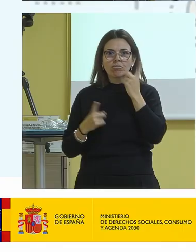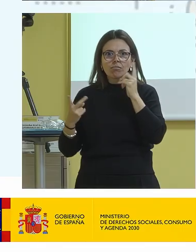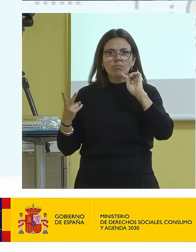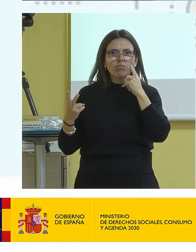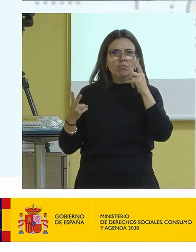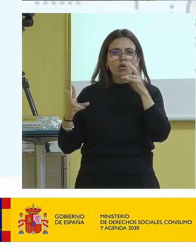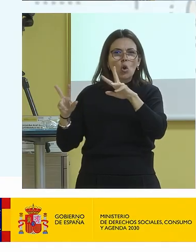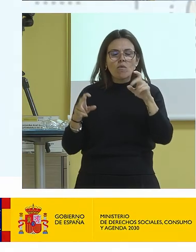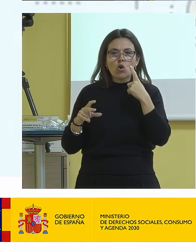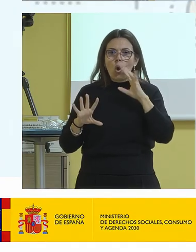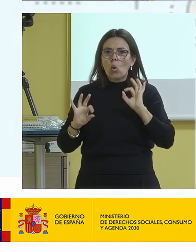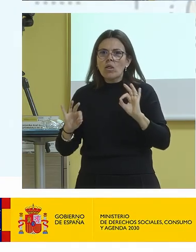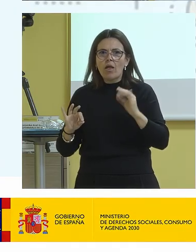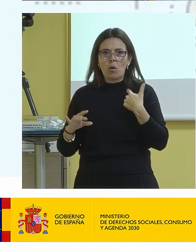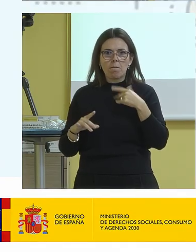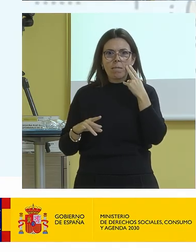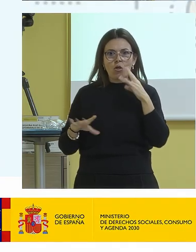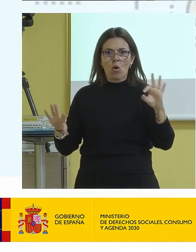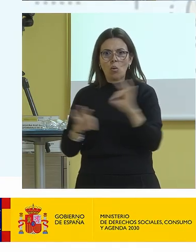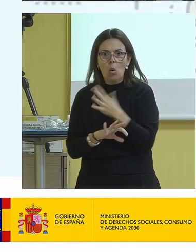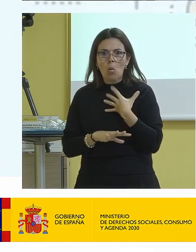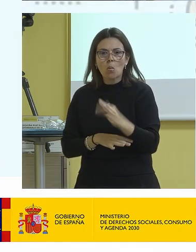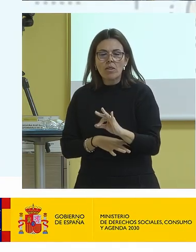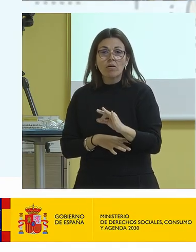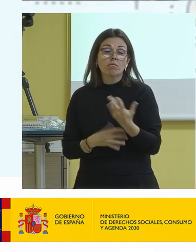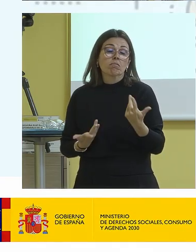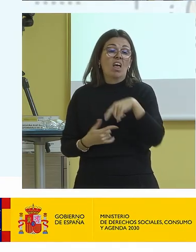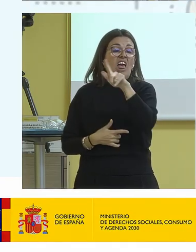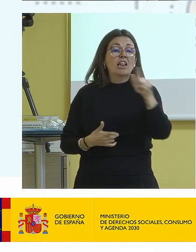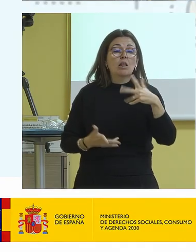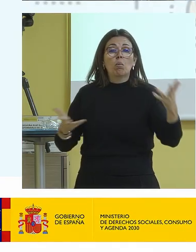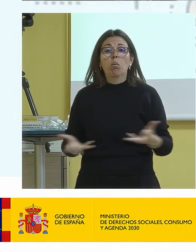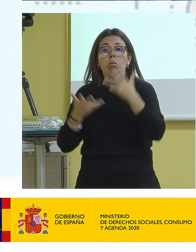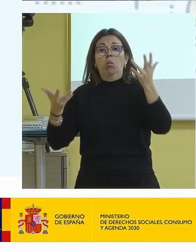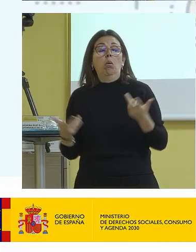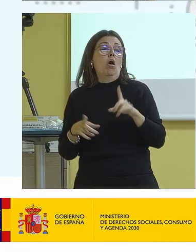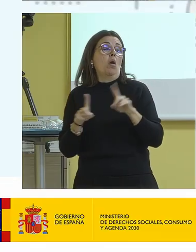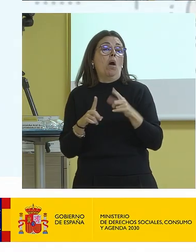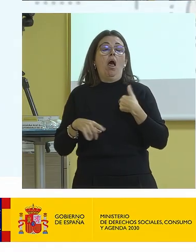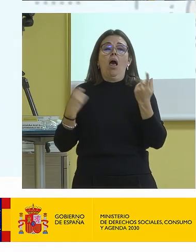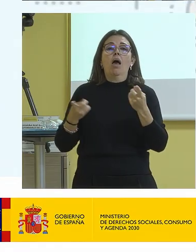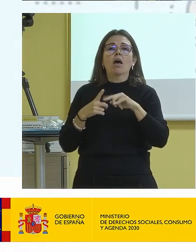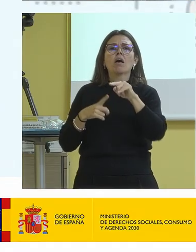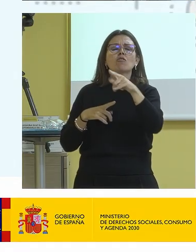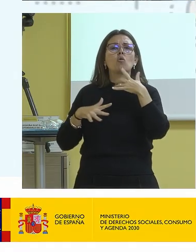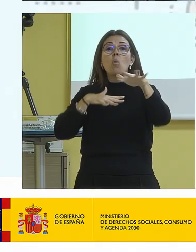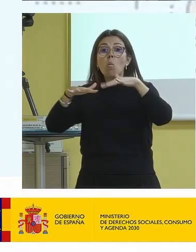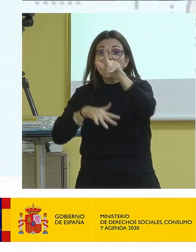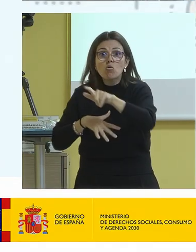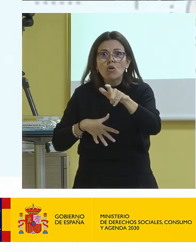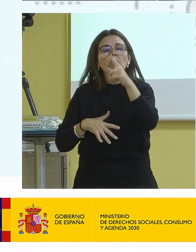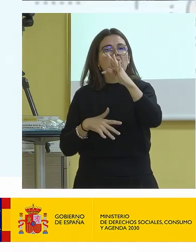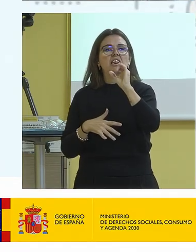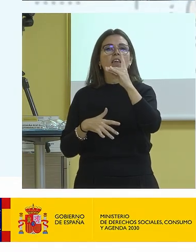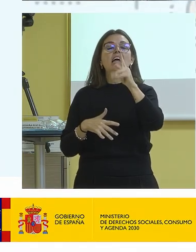voy siempre con una cautela y un miedo a equivocarme enorme. Y hay gente, pues que en modo cuñado, usted se mueve mucho, esto es un TDAH. Esta